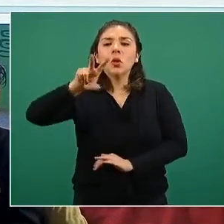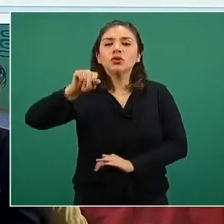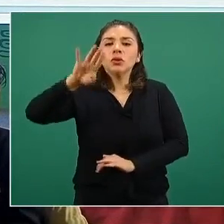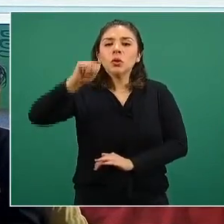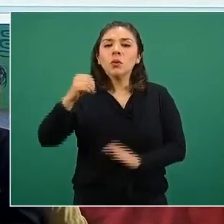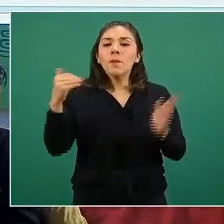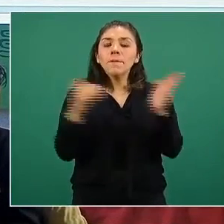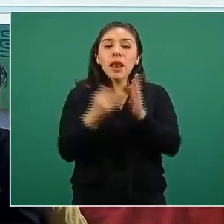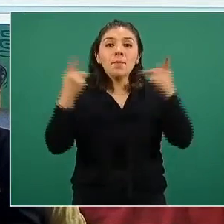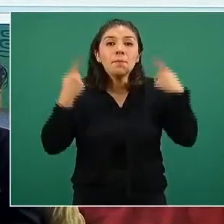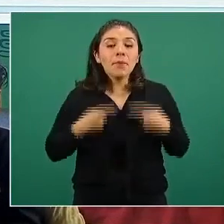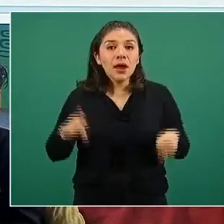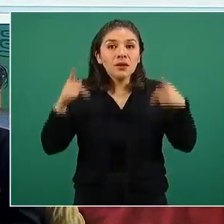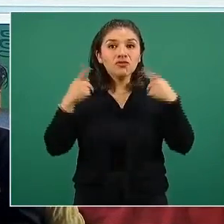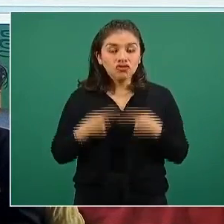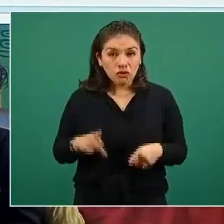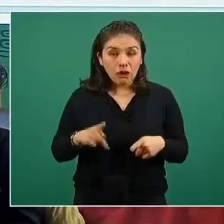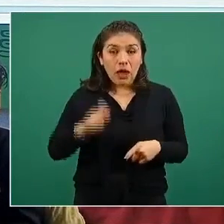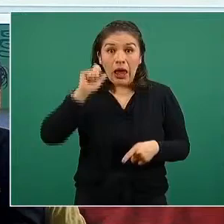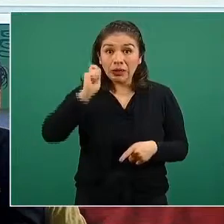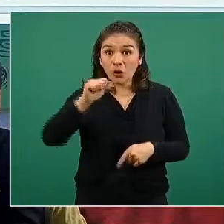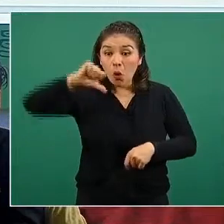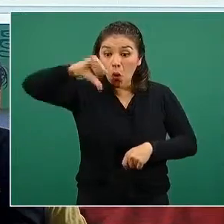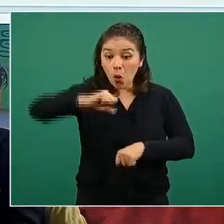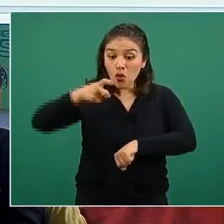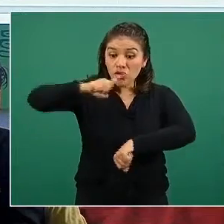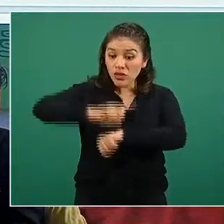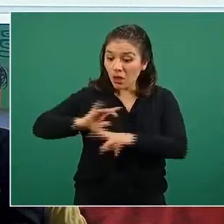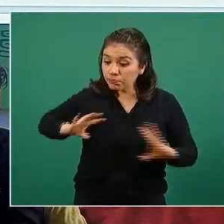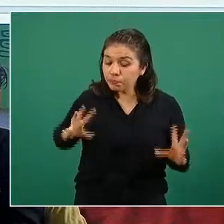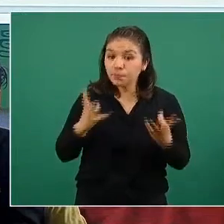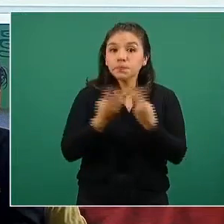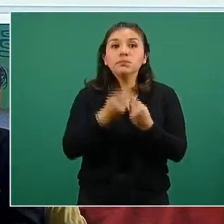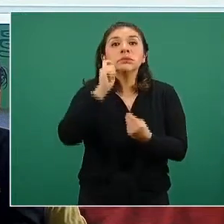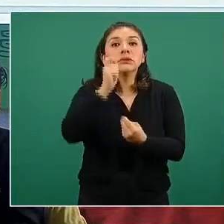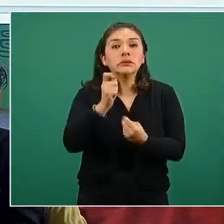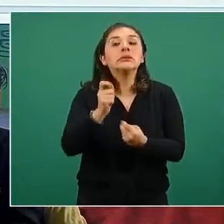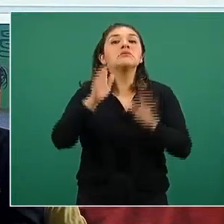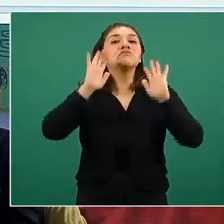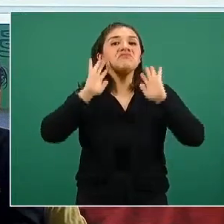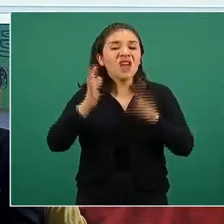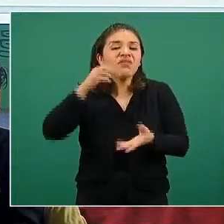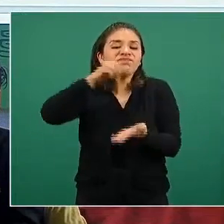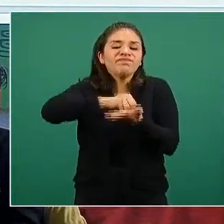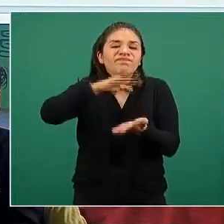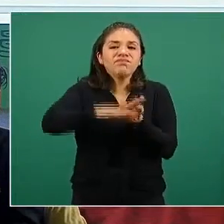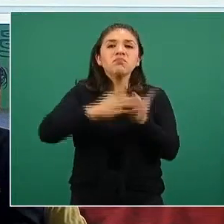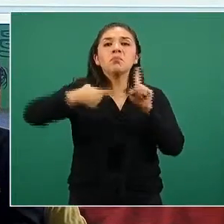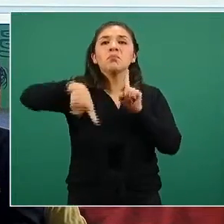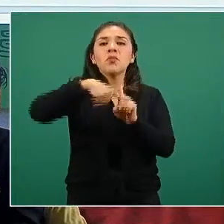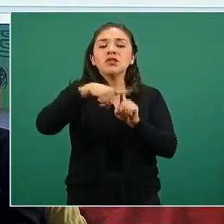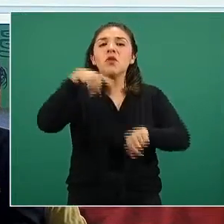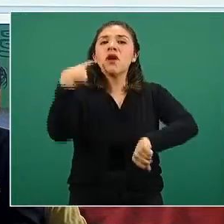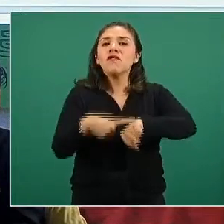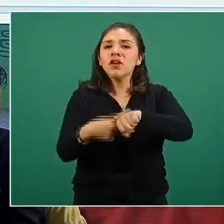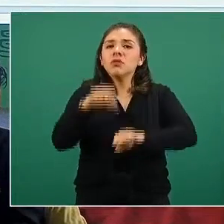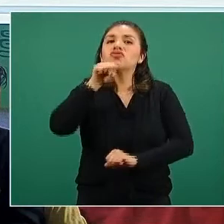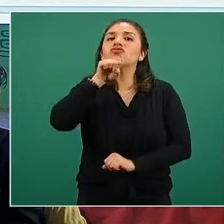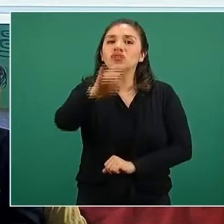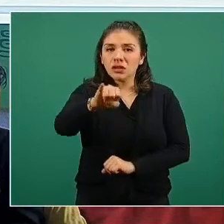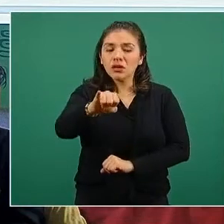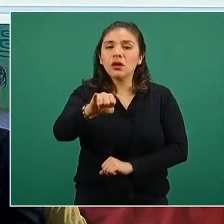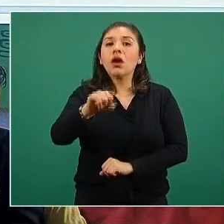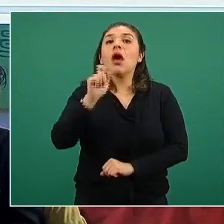1.689.000 personas que para el día de hoy estimamos son ya casos confirmados de la enfermedad con